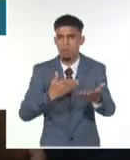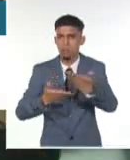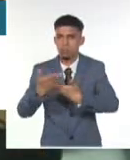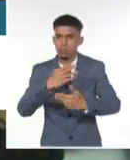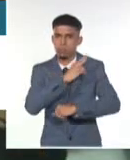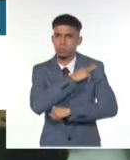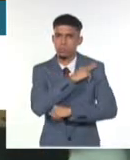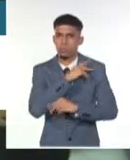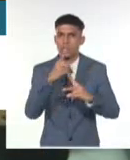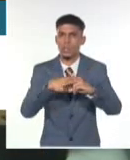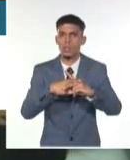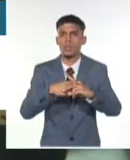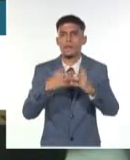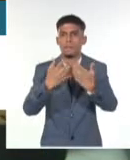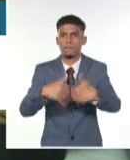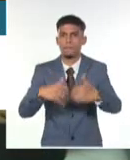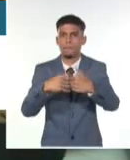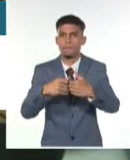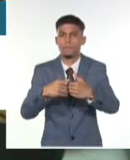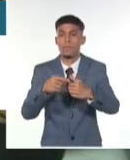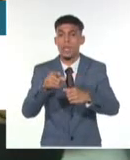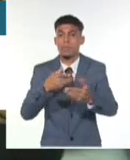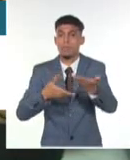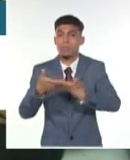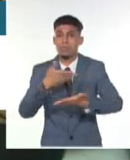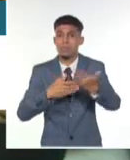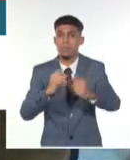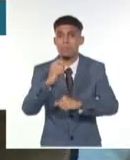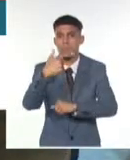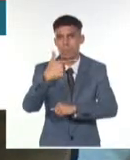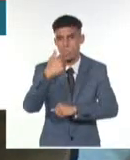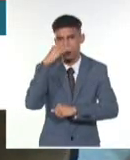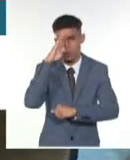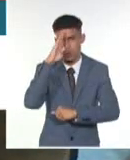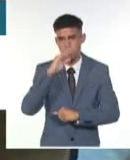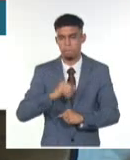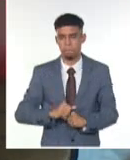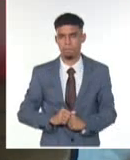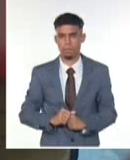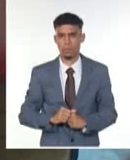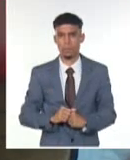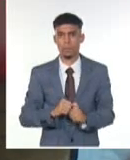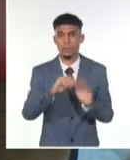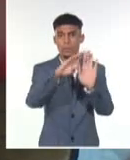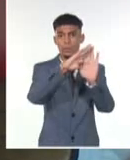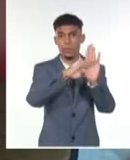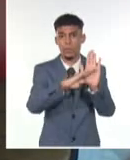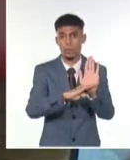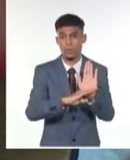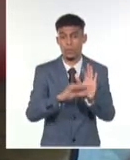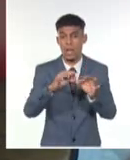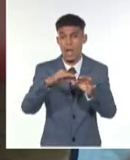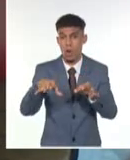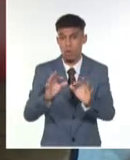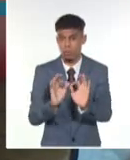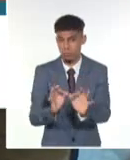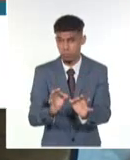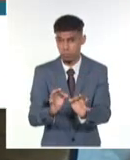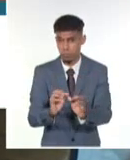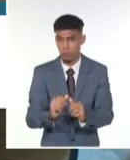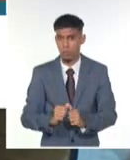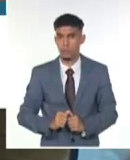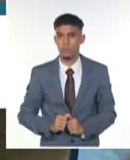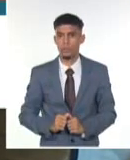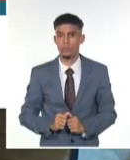y productores en un intercambio con el vicepresidente cubano. El programa Rosero como tal no